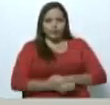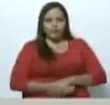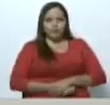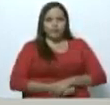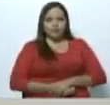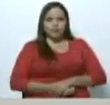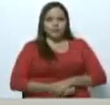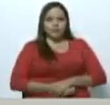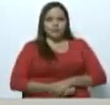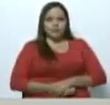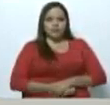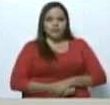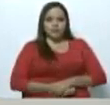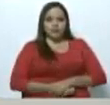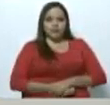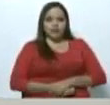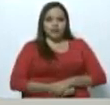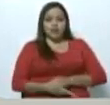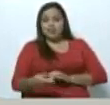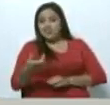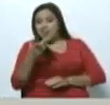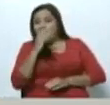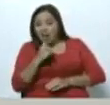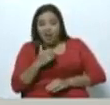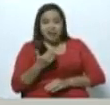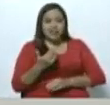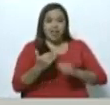Porque sería un crecimiento para generar pobreza.